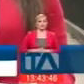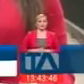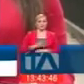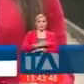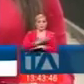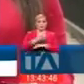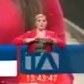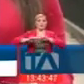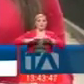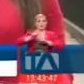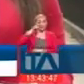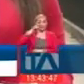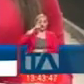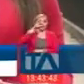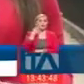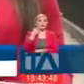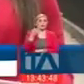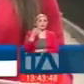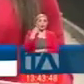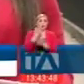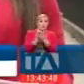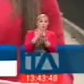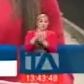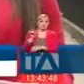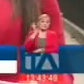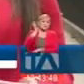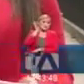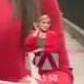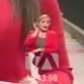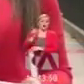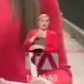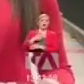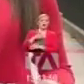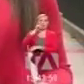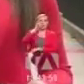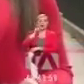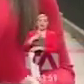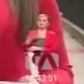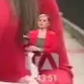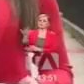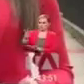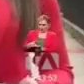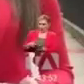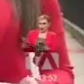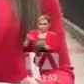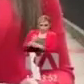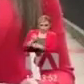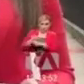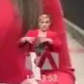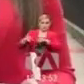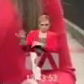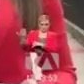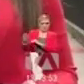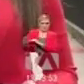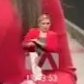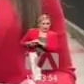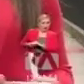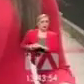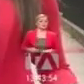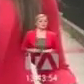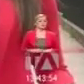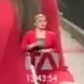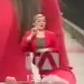de diligencia, la Fiscalía dijo que logró probar que Vallejo le solicitaba dinero a sus ex colaboradores para permanecer en su despacho, aportes que iban